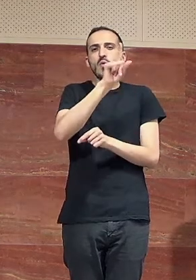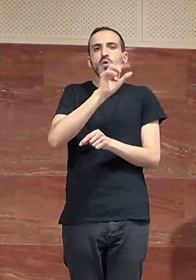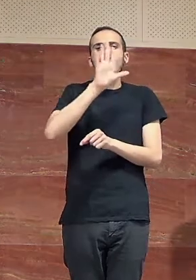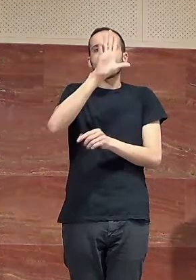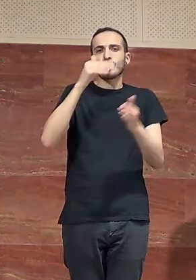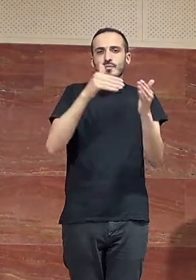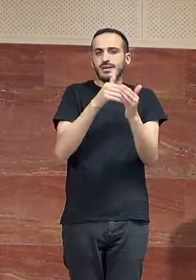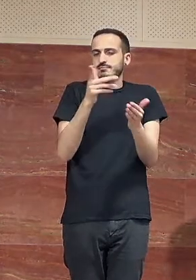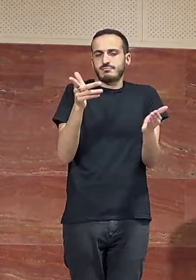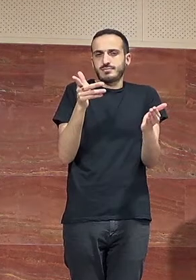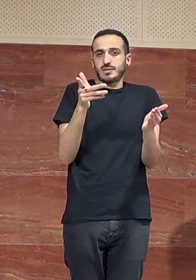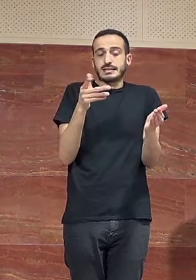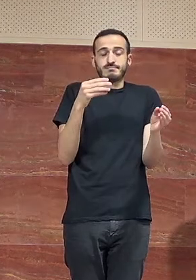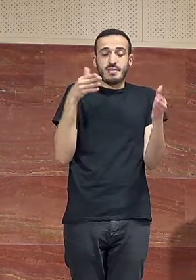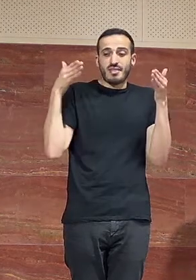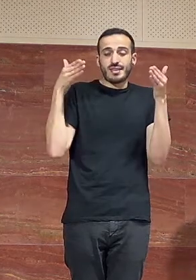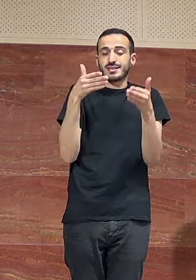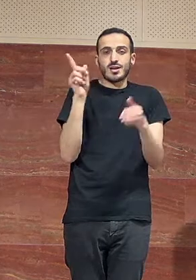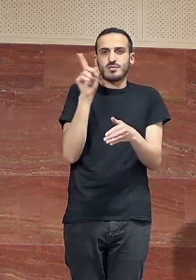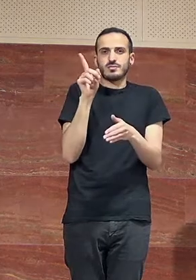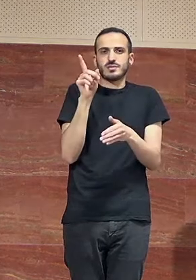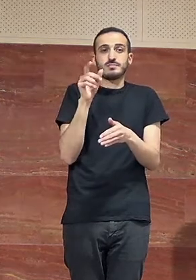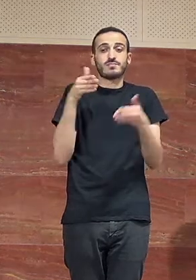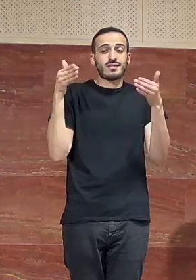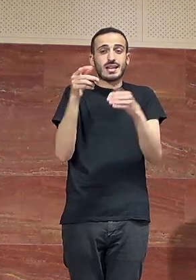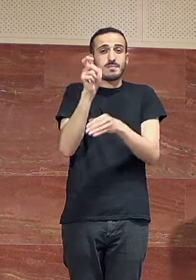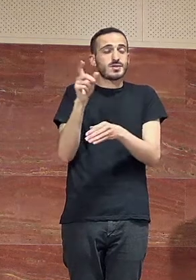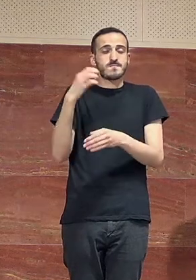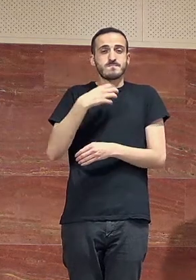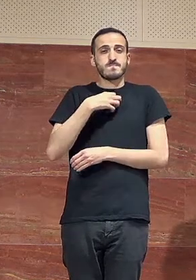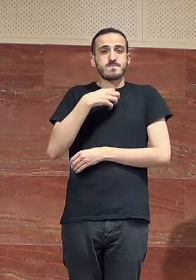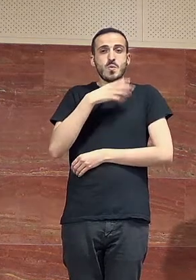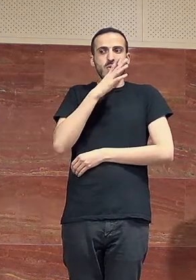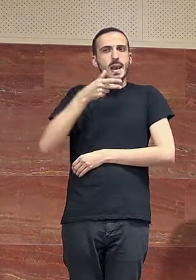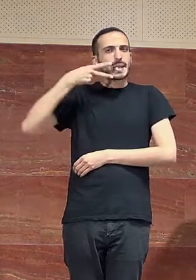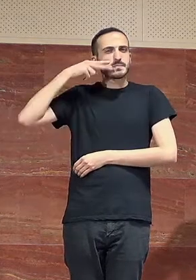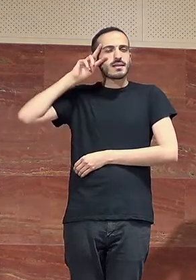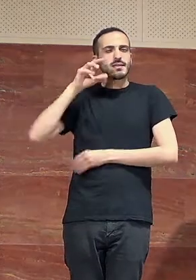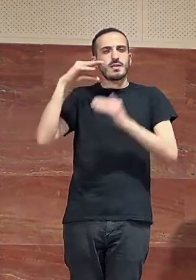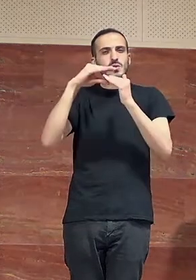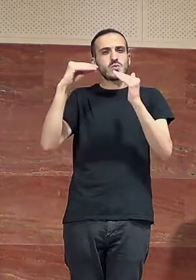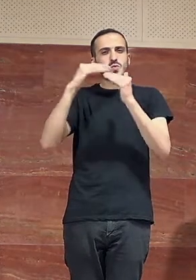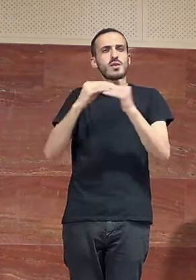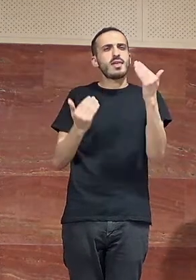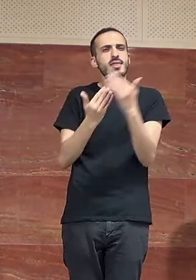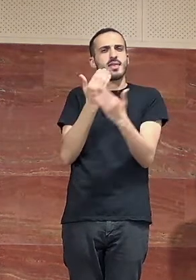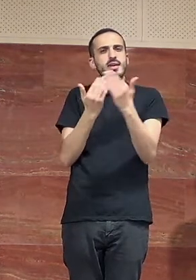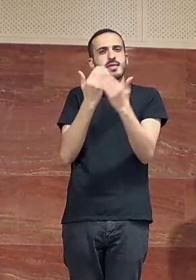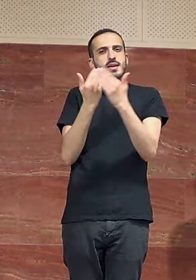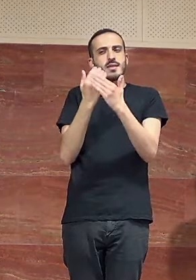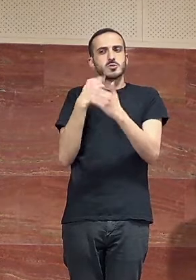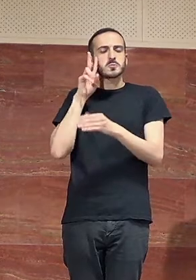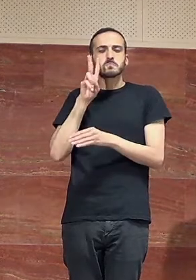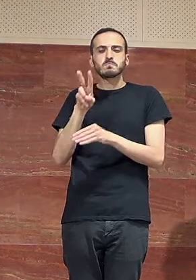Y eso no es así. El urbanismo se hace centrado en el usuario porque es desde la experiencia del usuario cotidiana de donde empezamos a extraer los